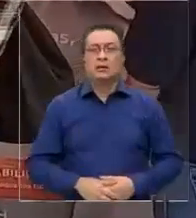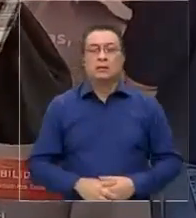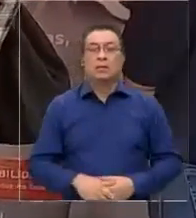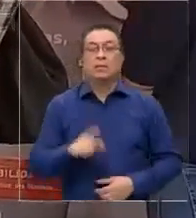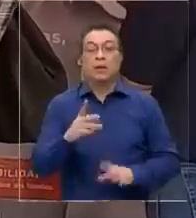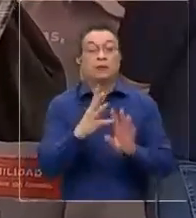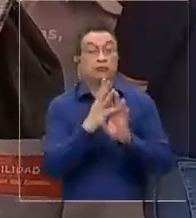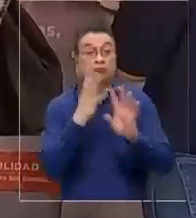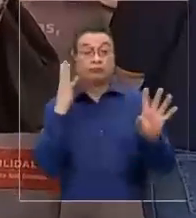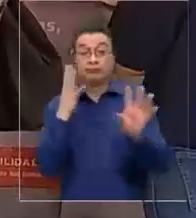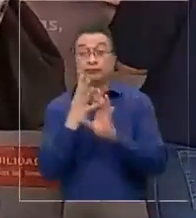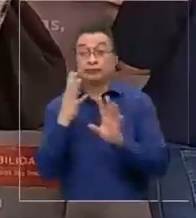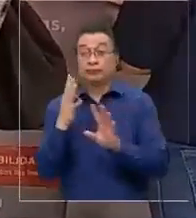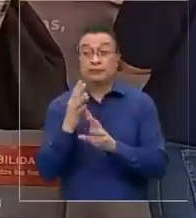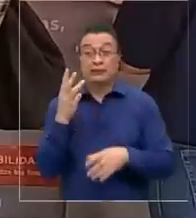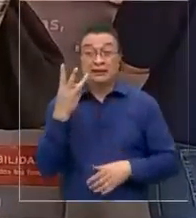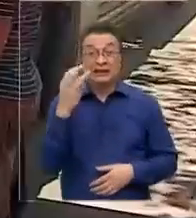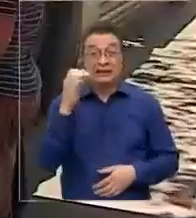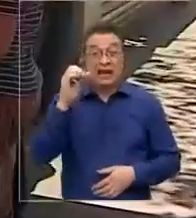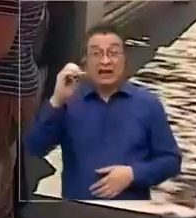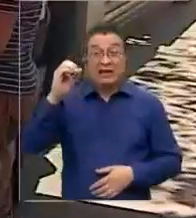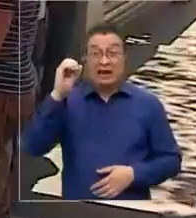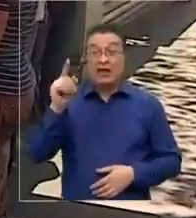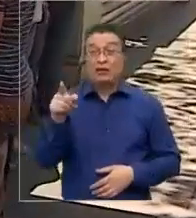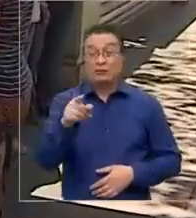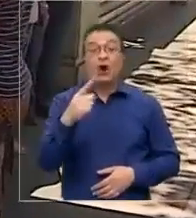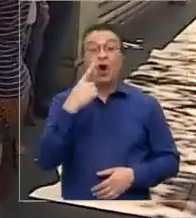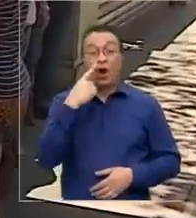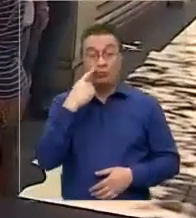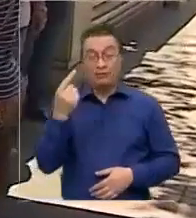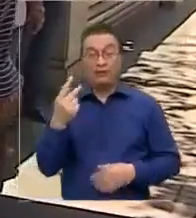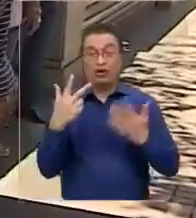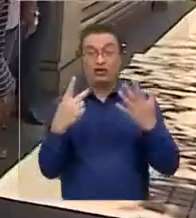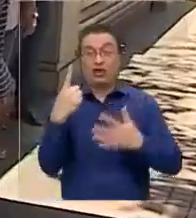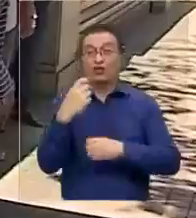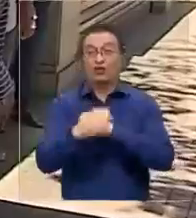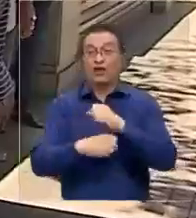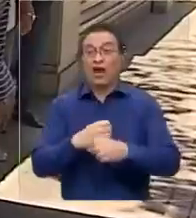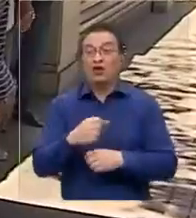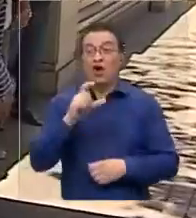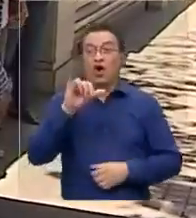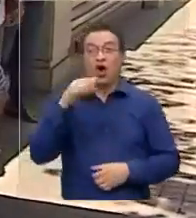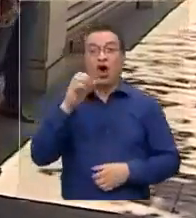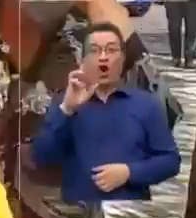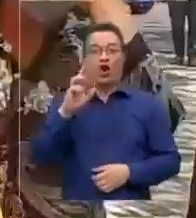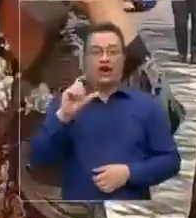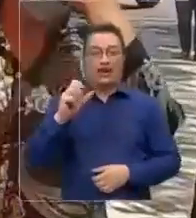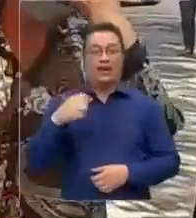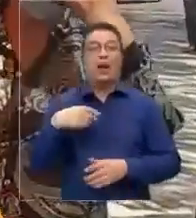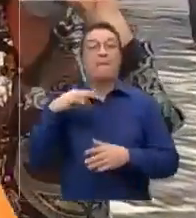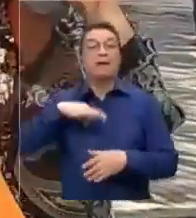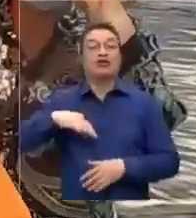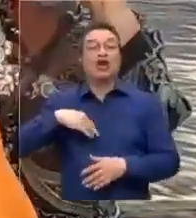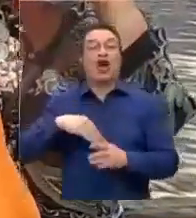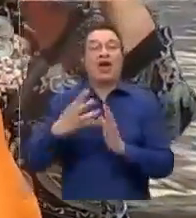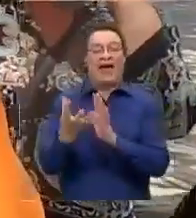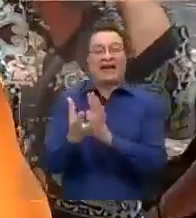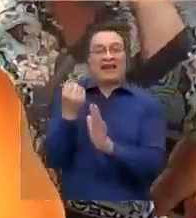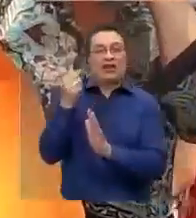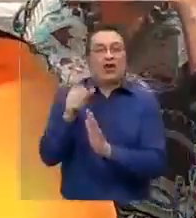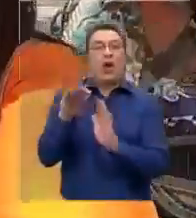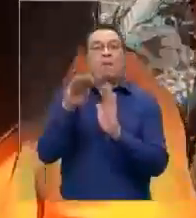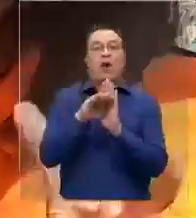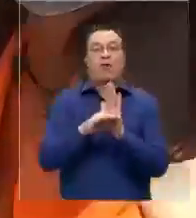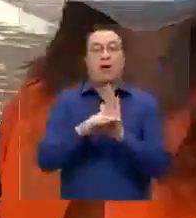hace esta fila con casi 30 grados de calor? Es Jorge, de 81 años. Es pensionado por retiro programado, pero además mantiene dinero